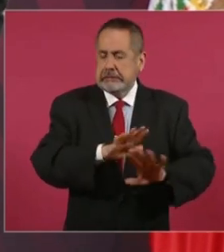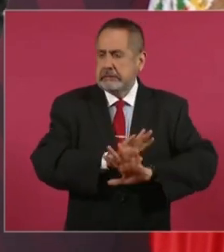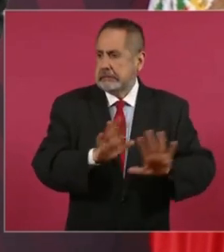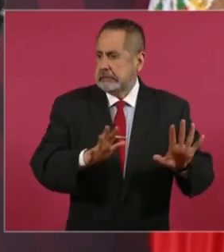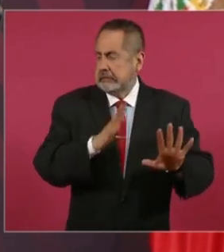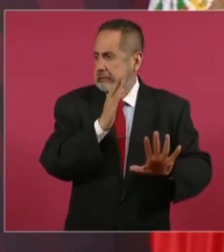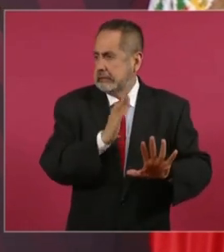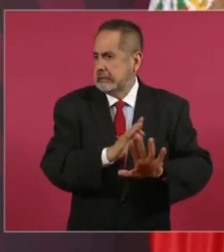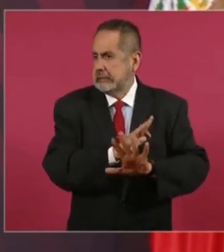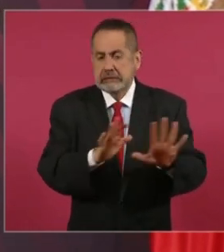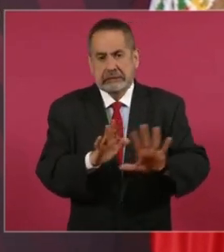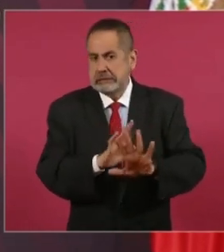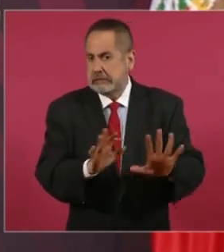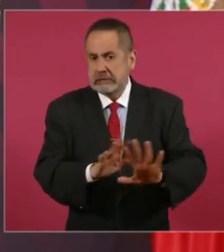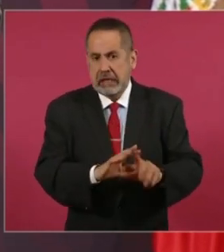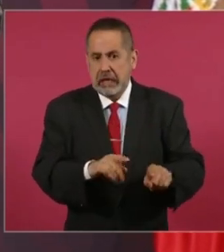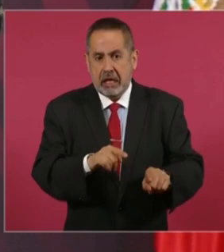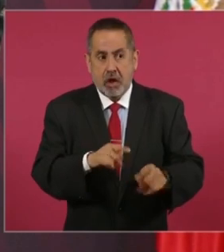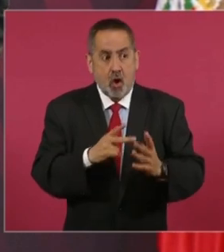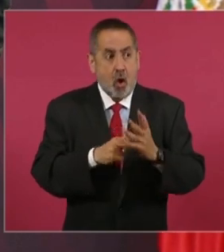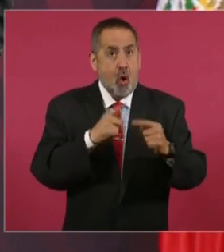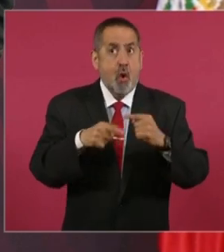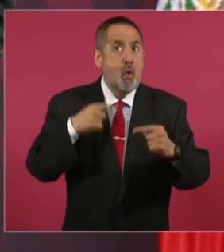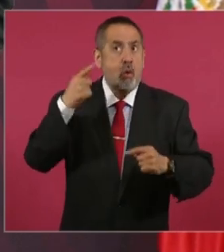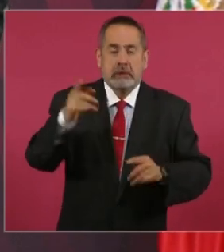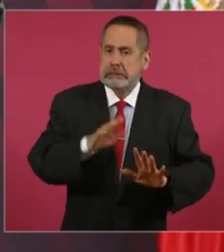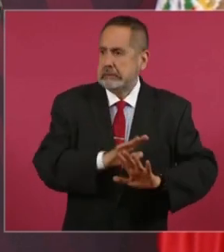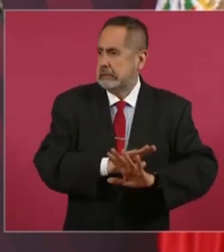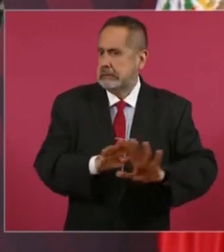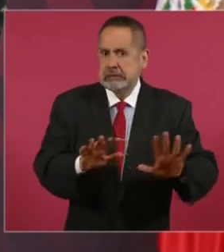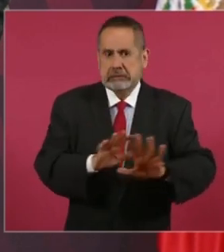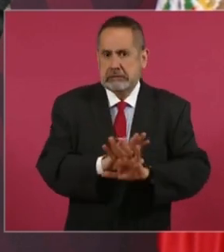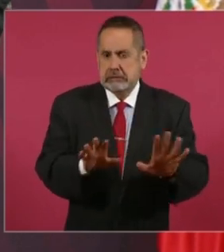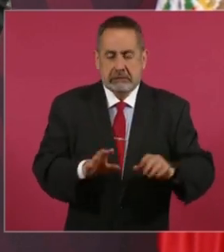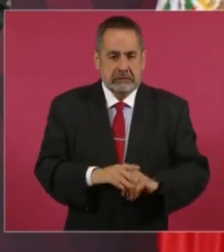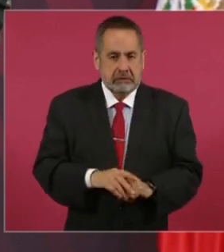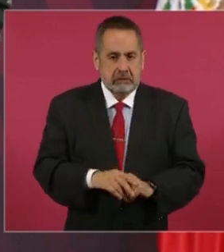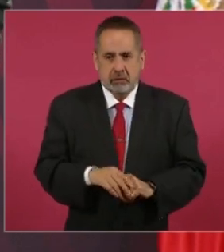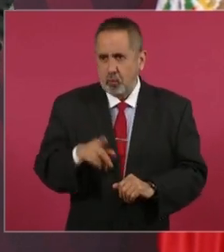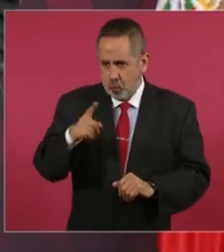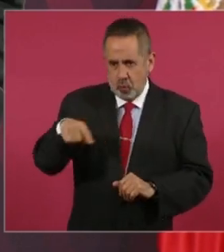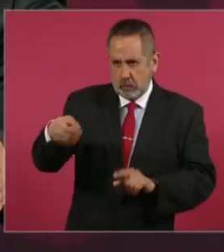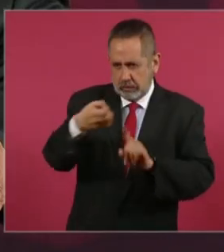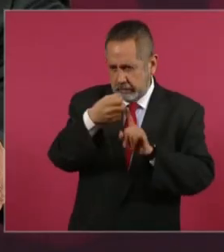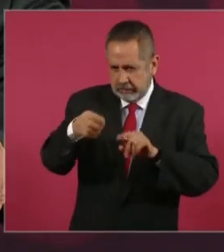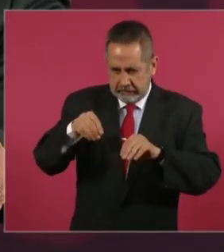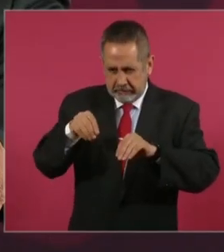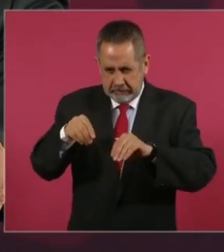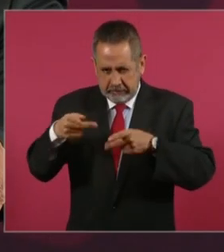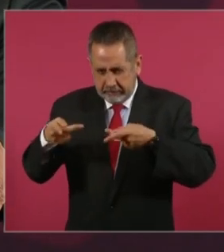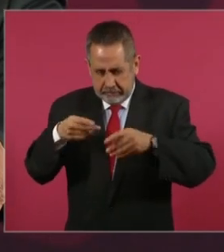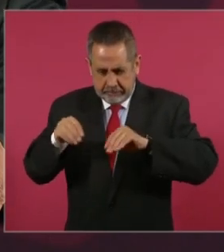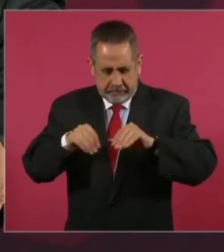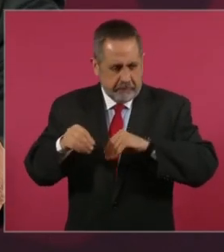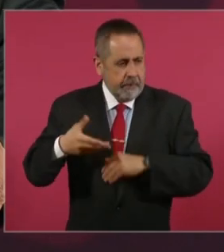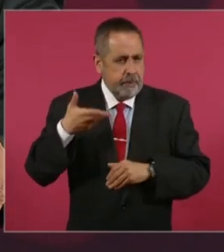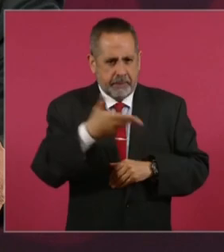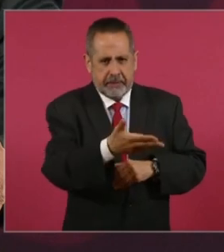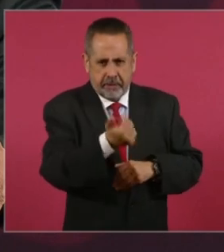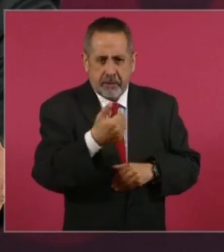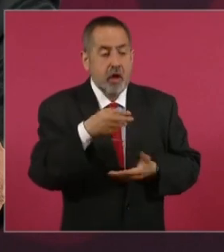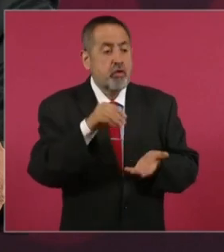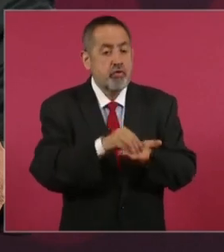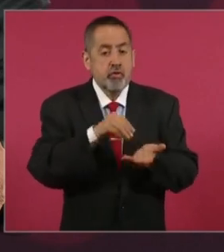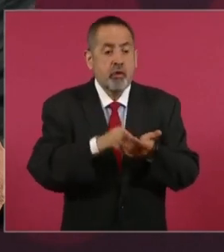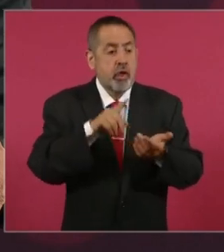ojalá y orgánicense ustedes y pidan, porque todavía